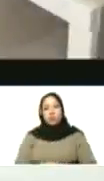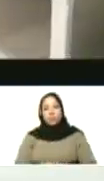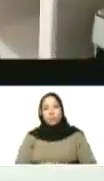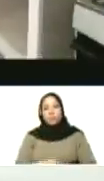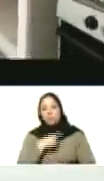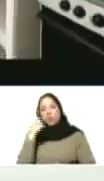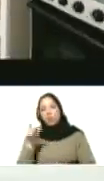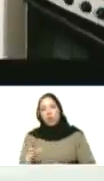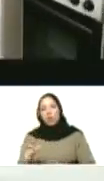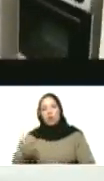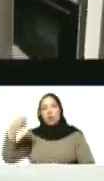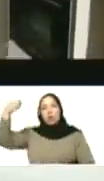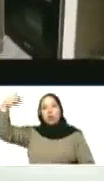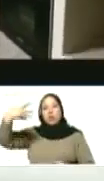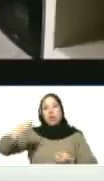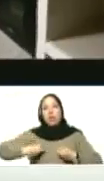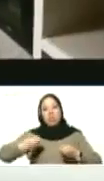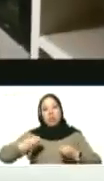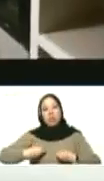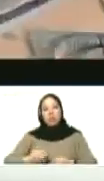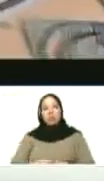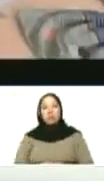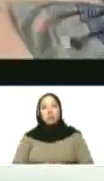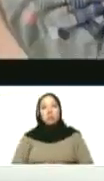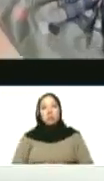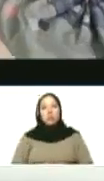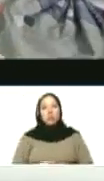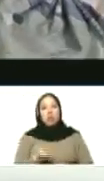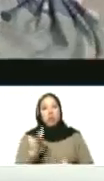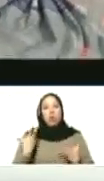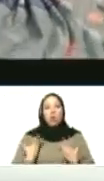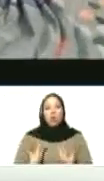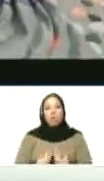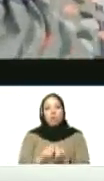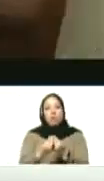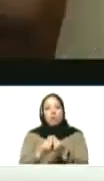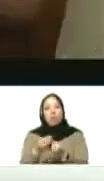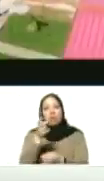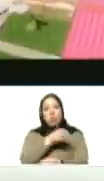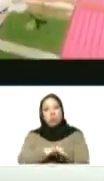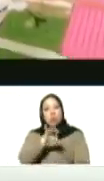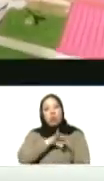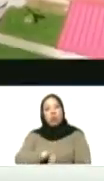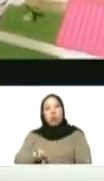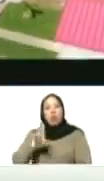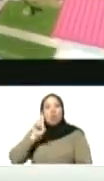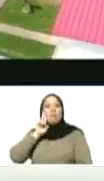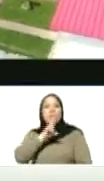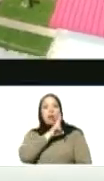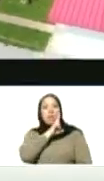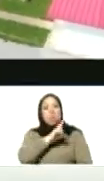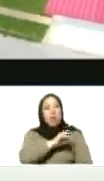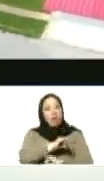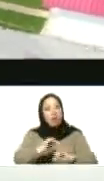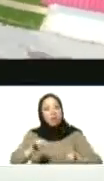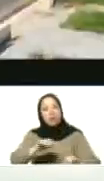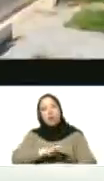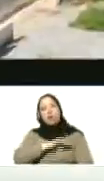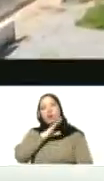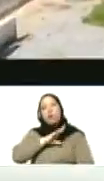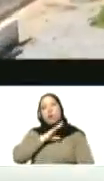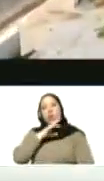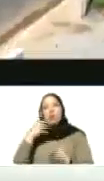Y la llene de luz la vida. Para que te siga acompañando, porque tu señora madre está a tu lado, María. Está